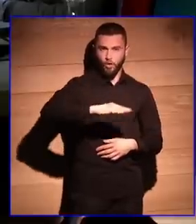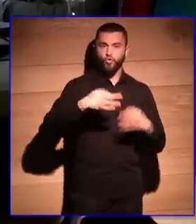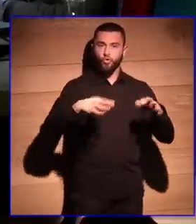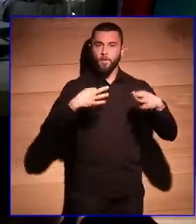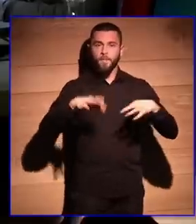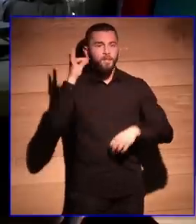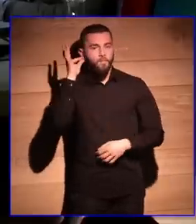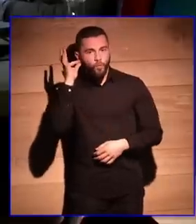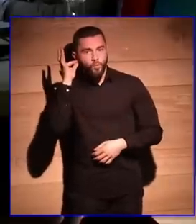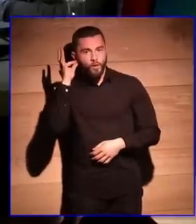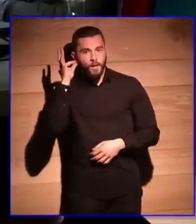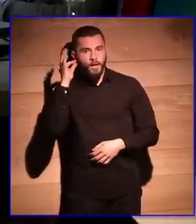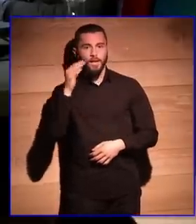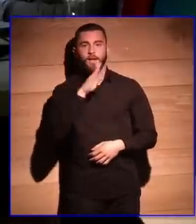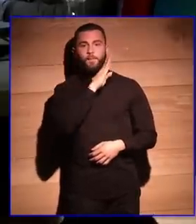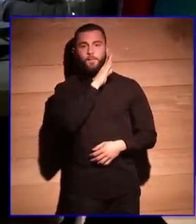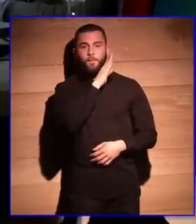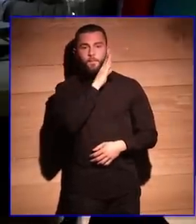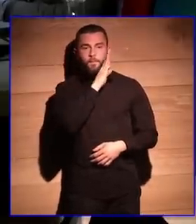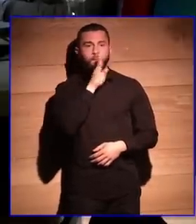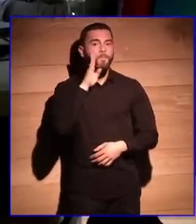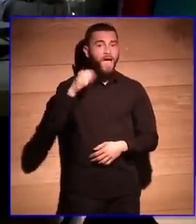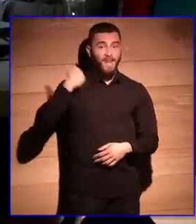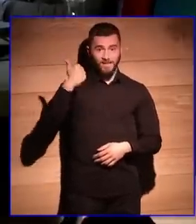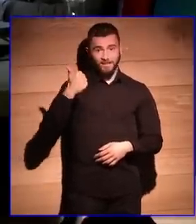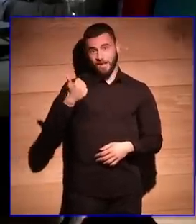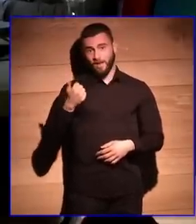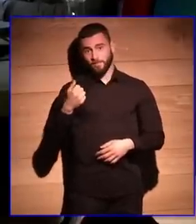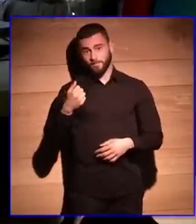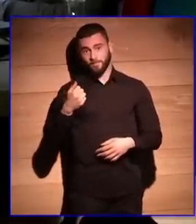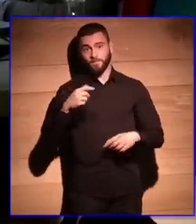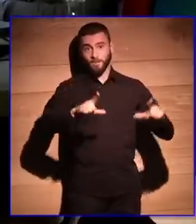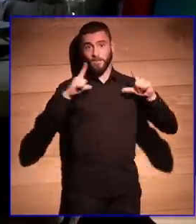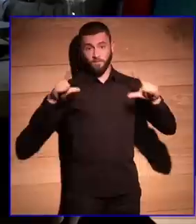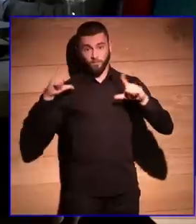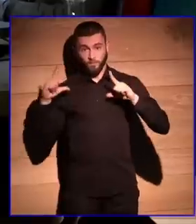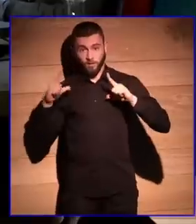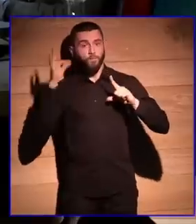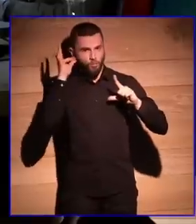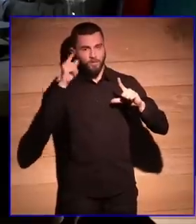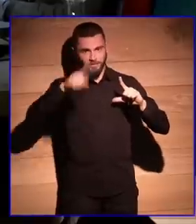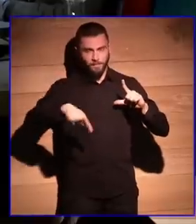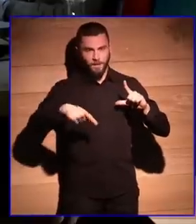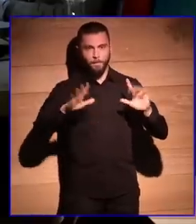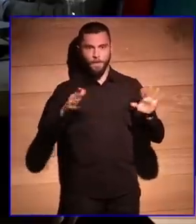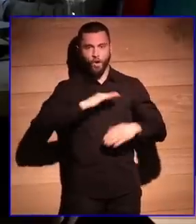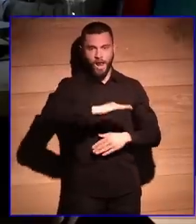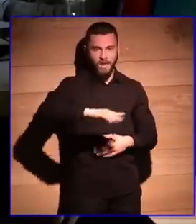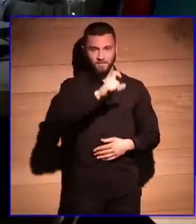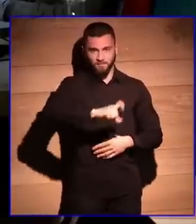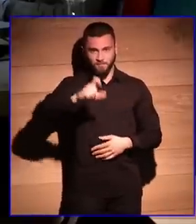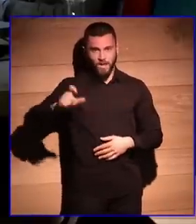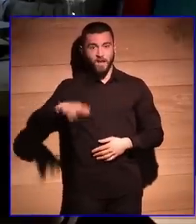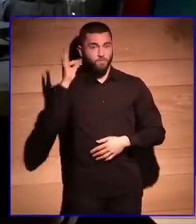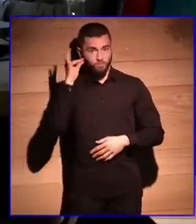¿no? Suele estar la madrastra, las protagonistas también suelen ser mujeres, pero las villanas, las que se enfrentan, las antagonistas, son también una mujer,